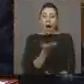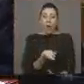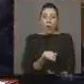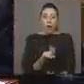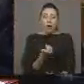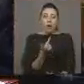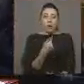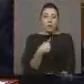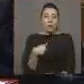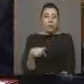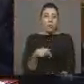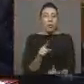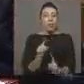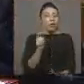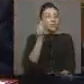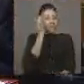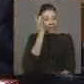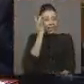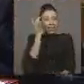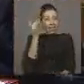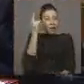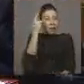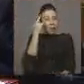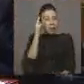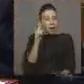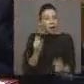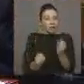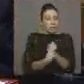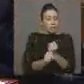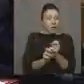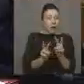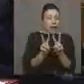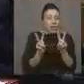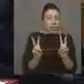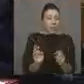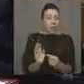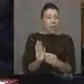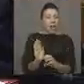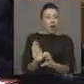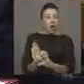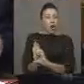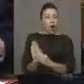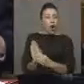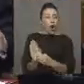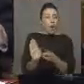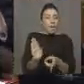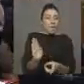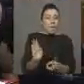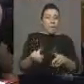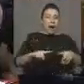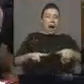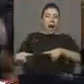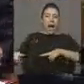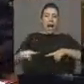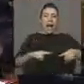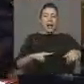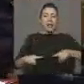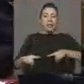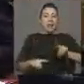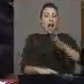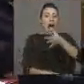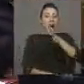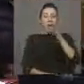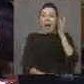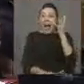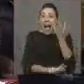hemos dado la inteligencia para intervenir en nuestro código que permita administrar el agua